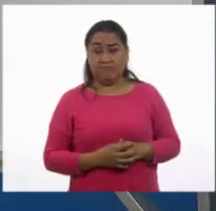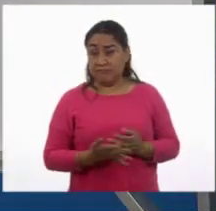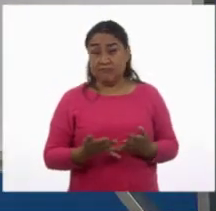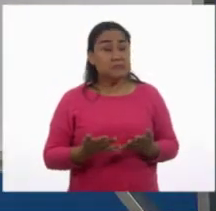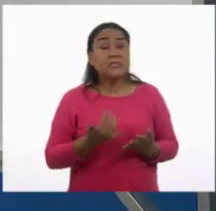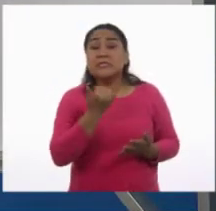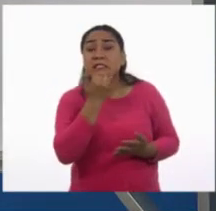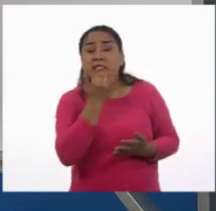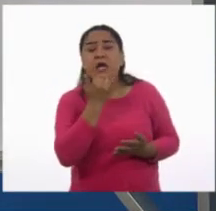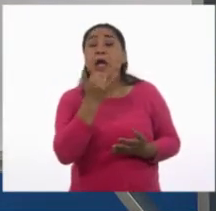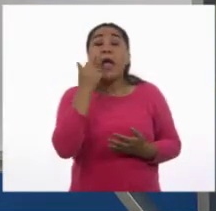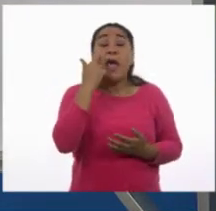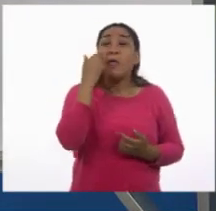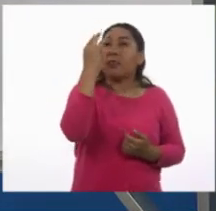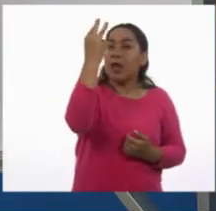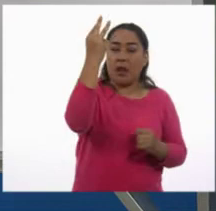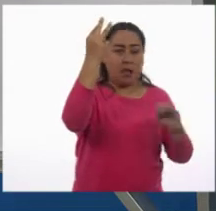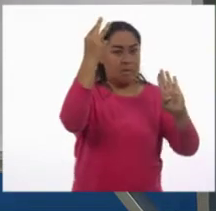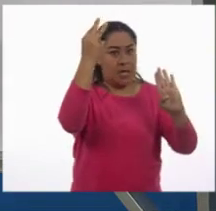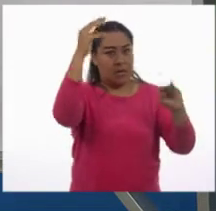¿En cuál, perdón? En el 3D.